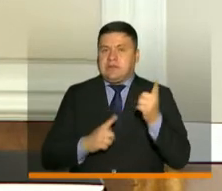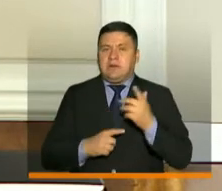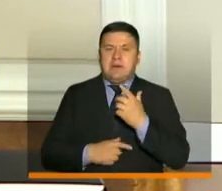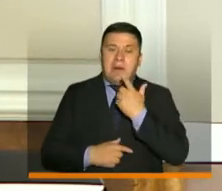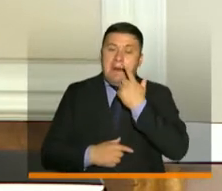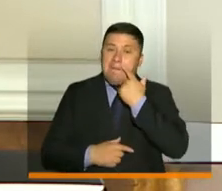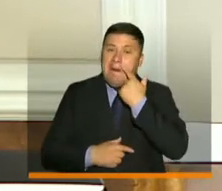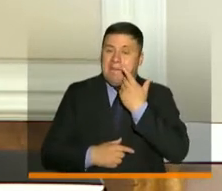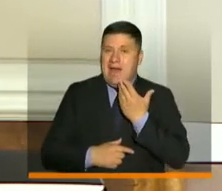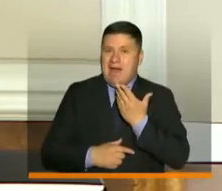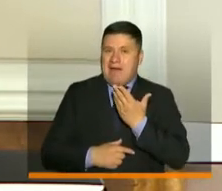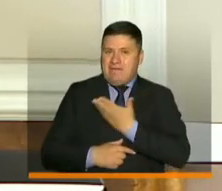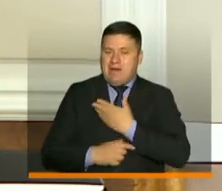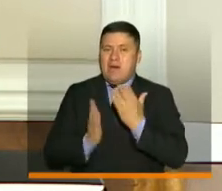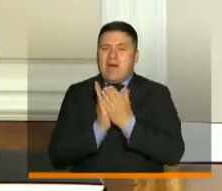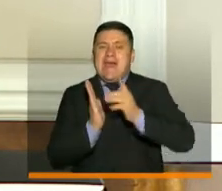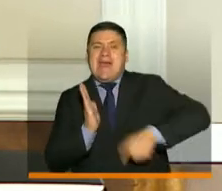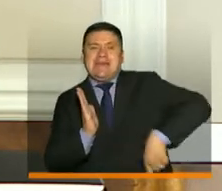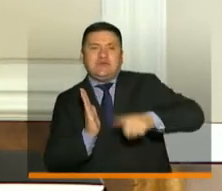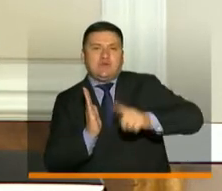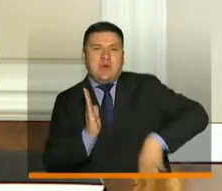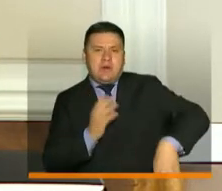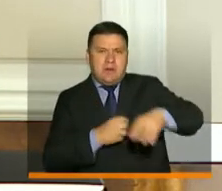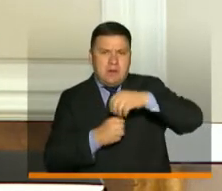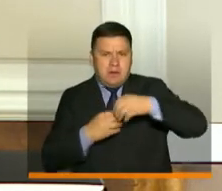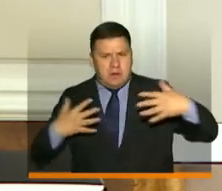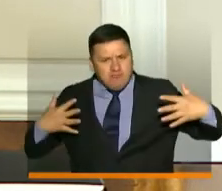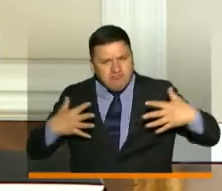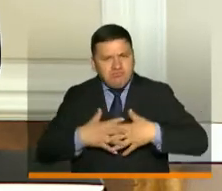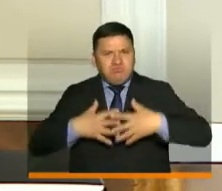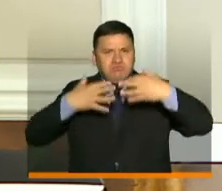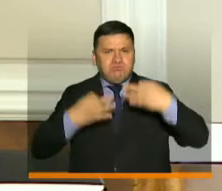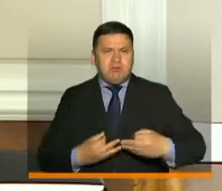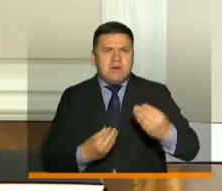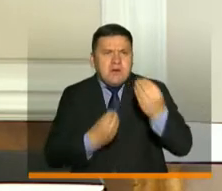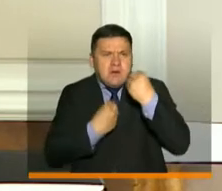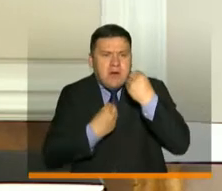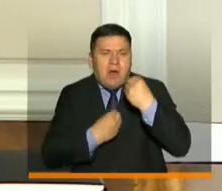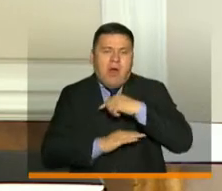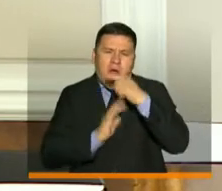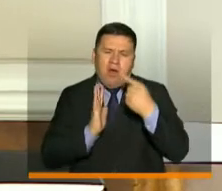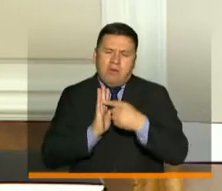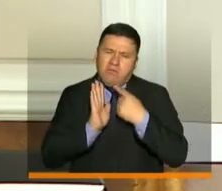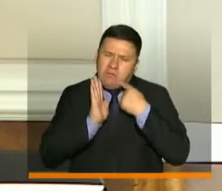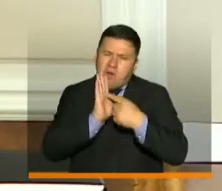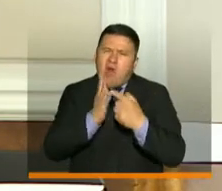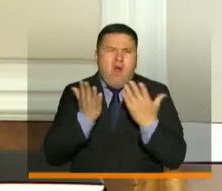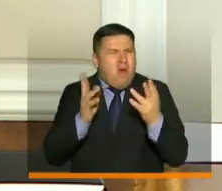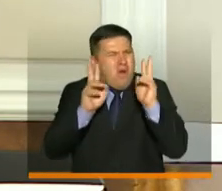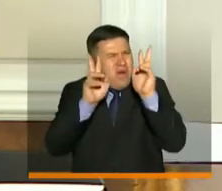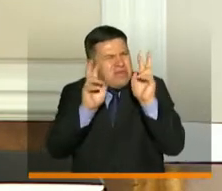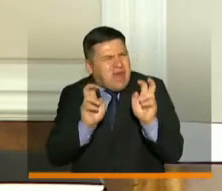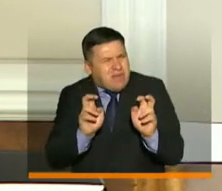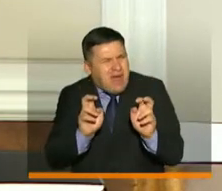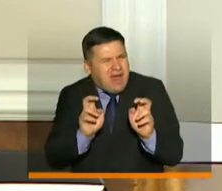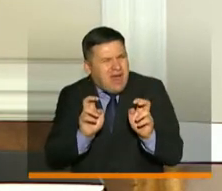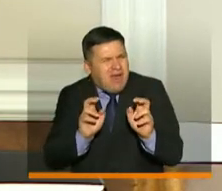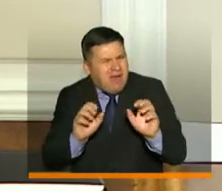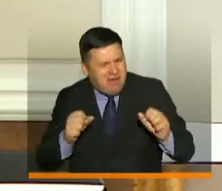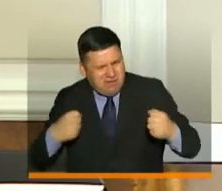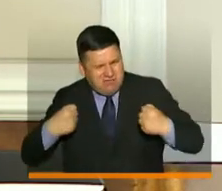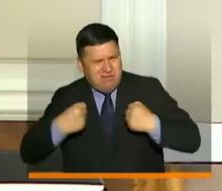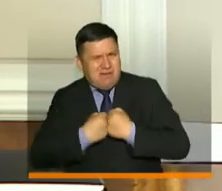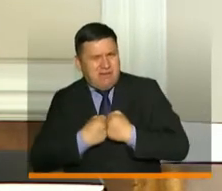entre los padres y las escuelas para compenetrar la formación, yo quiero que ustedes conozcan en qué consiste esta